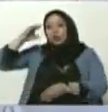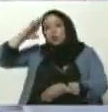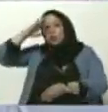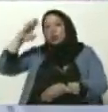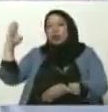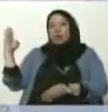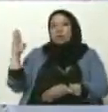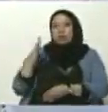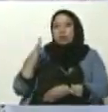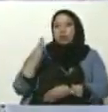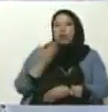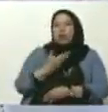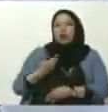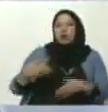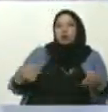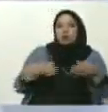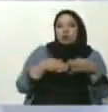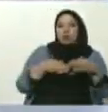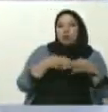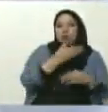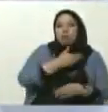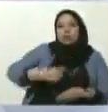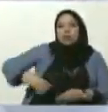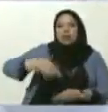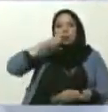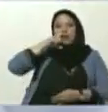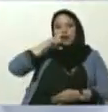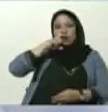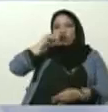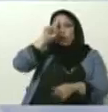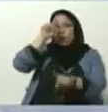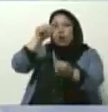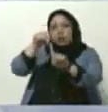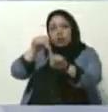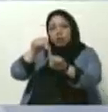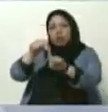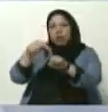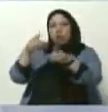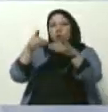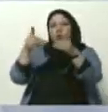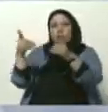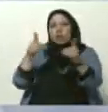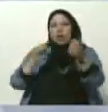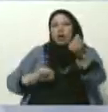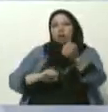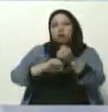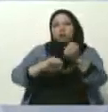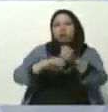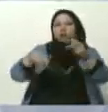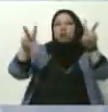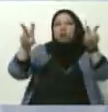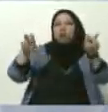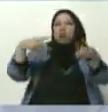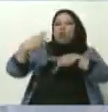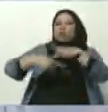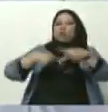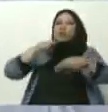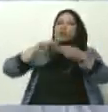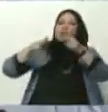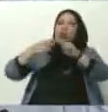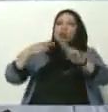al presidente de la República Bolivariana de Venezuela, Nicolás Maduro, con el objetivo de que nuestro país, Venezuela, formara parte nuevamente de este proceso, de